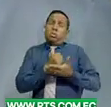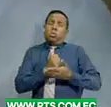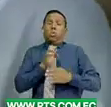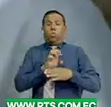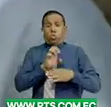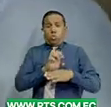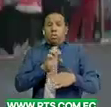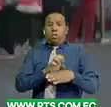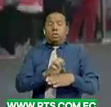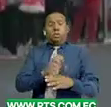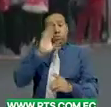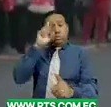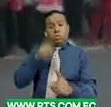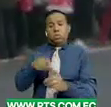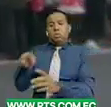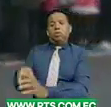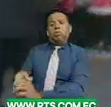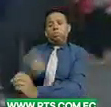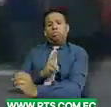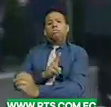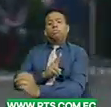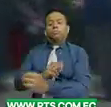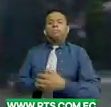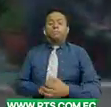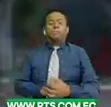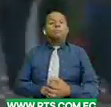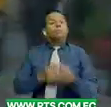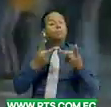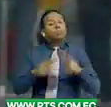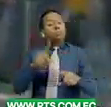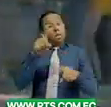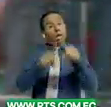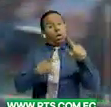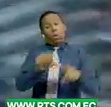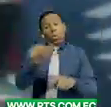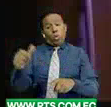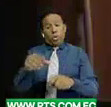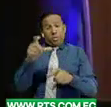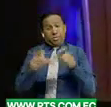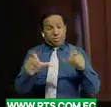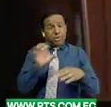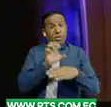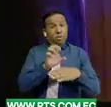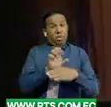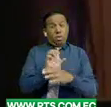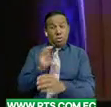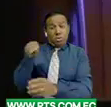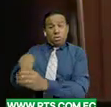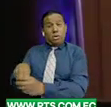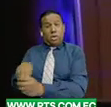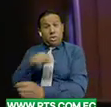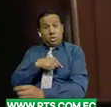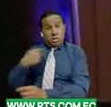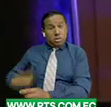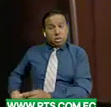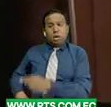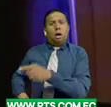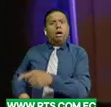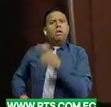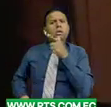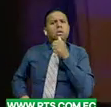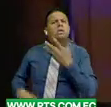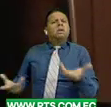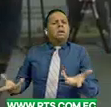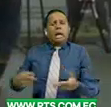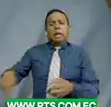poder extraerles. Así también mencionó del por qué otros ecuatorianos que se encuentran en esa ciudad china han decidido permanecer en cuarentena dentro